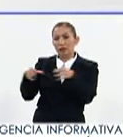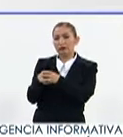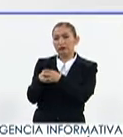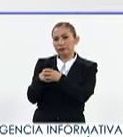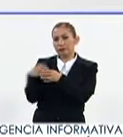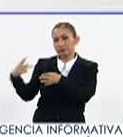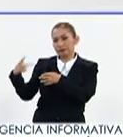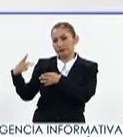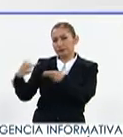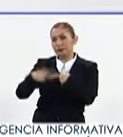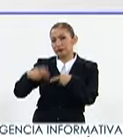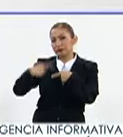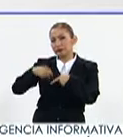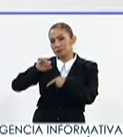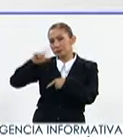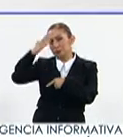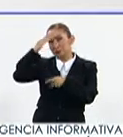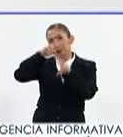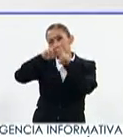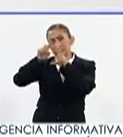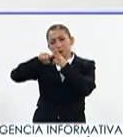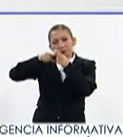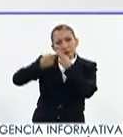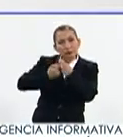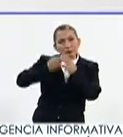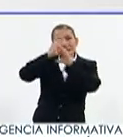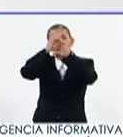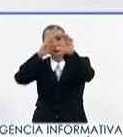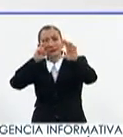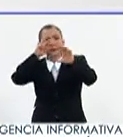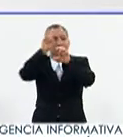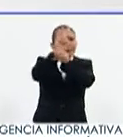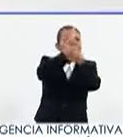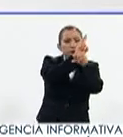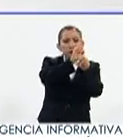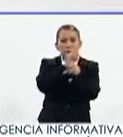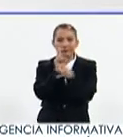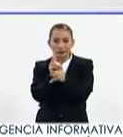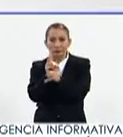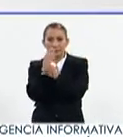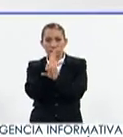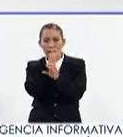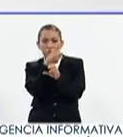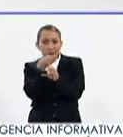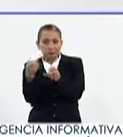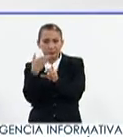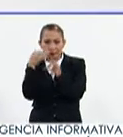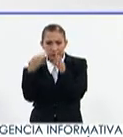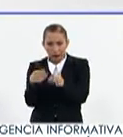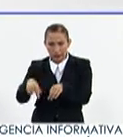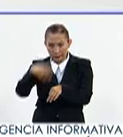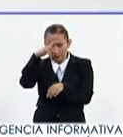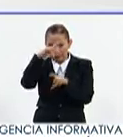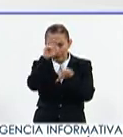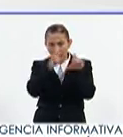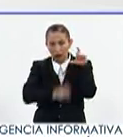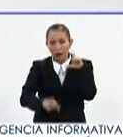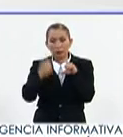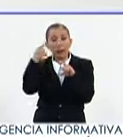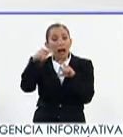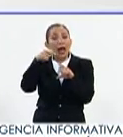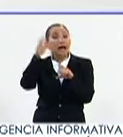digamos, el grupo de astrónomos que empezaron a hacer la astronomía organizada, digamos, en nuestro país con